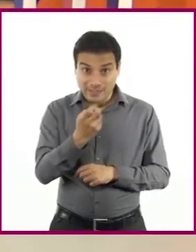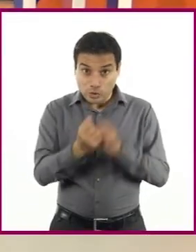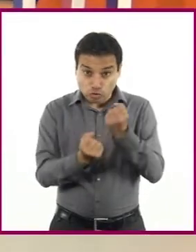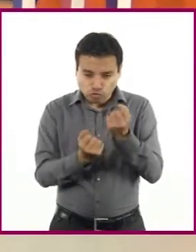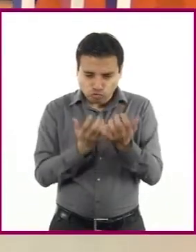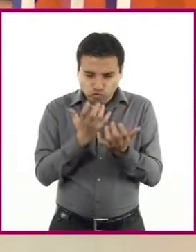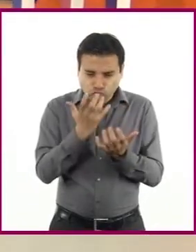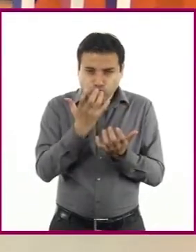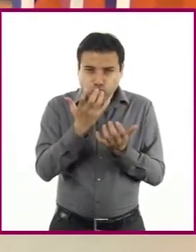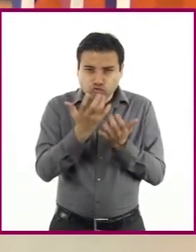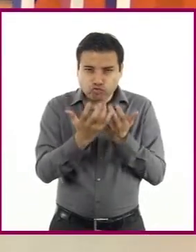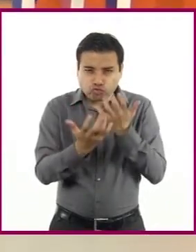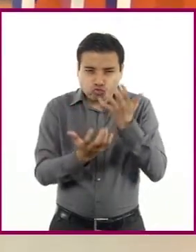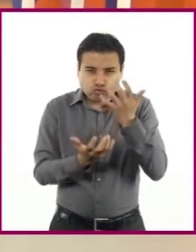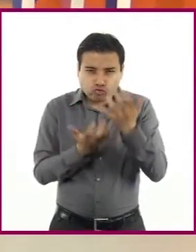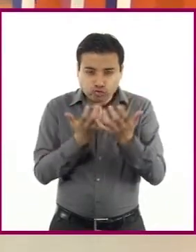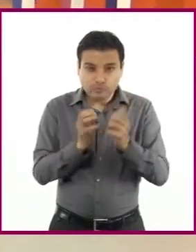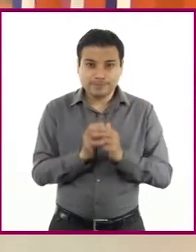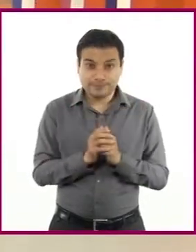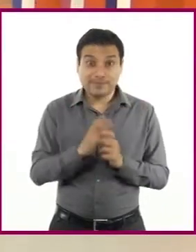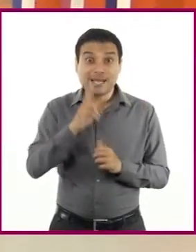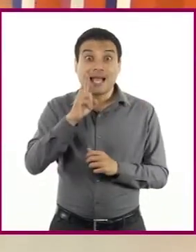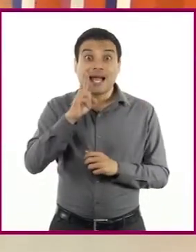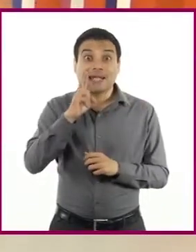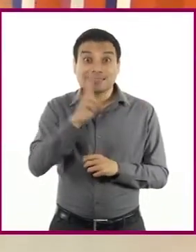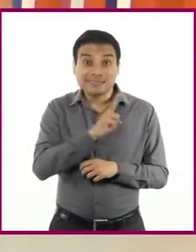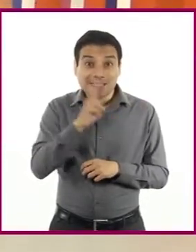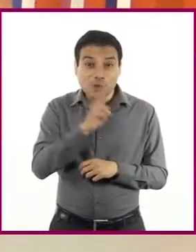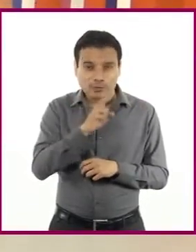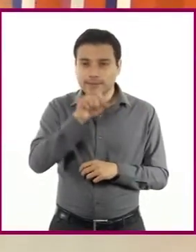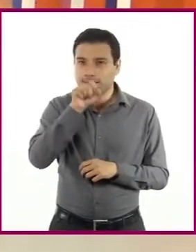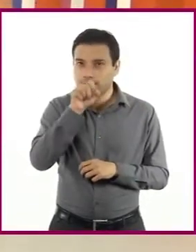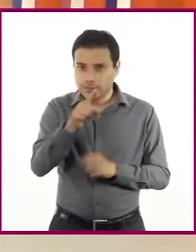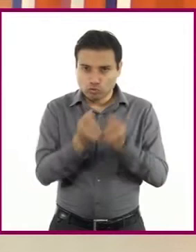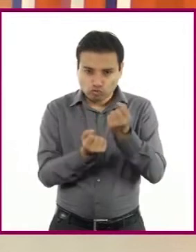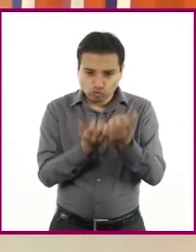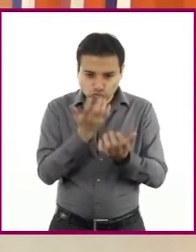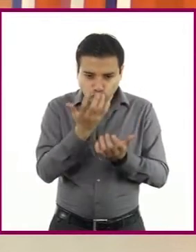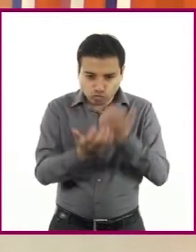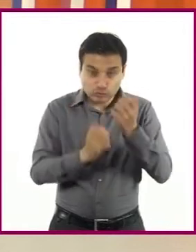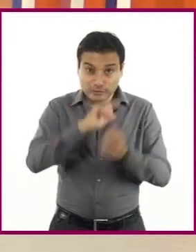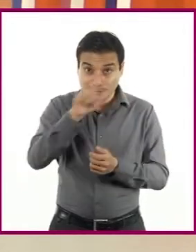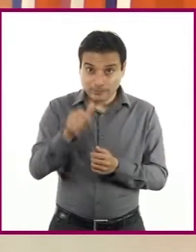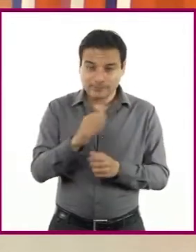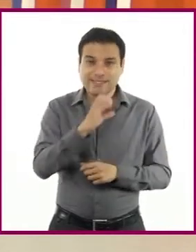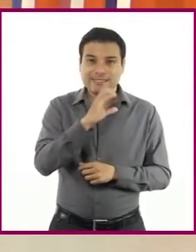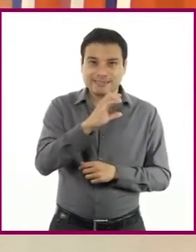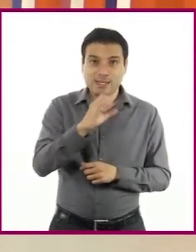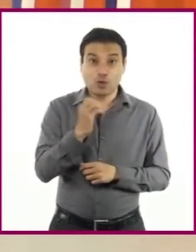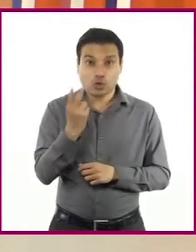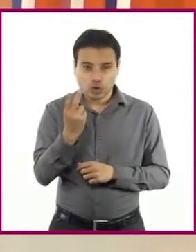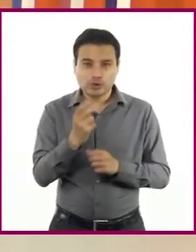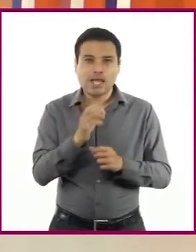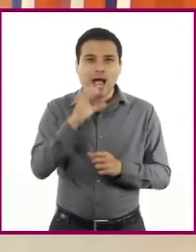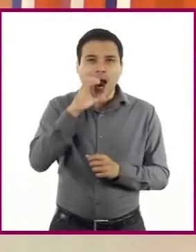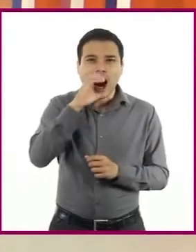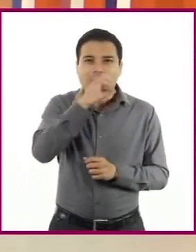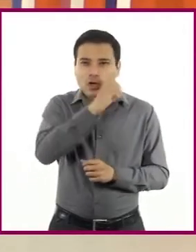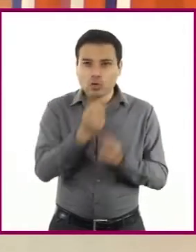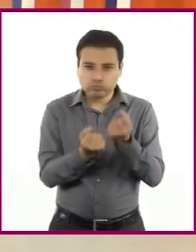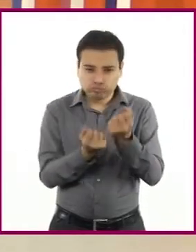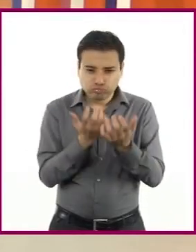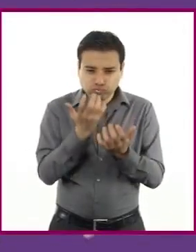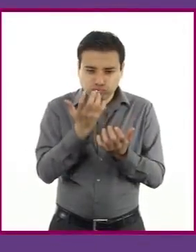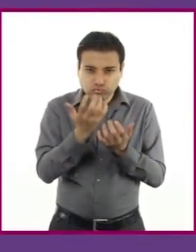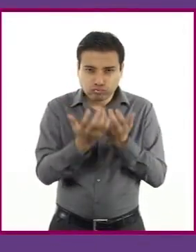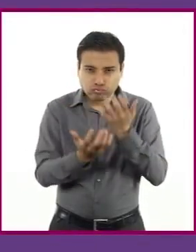de carbono, con el oxígeno del aire para producir dióxido de carbono y calor a la misma vez que se le